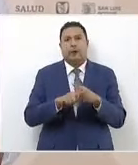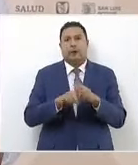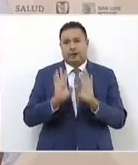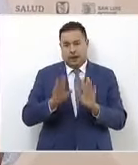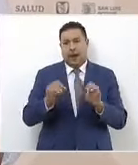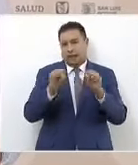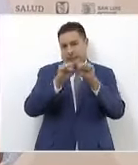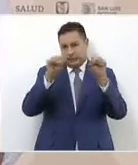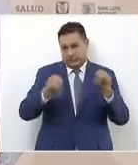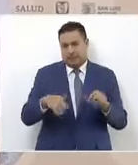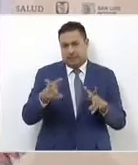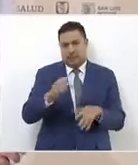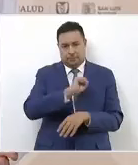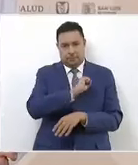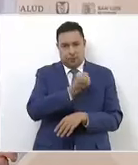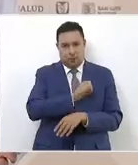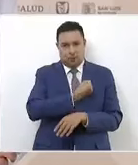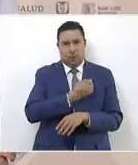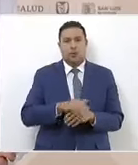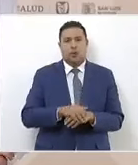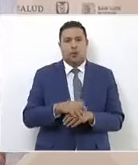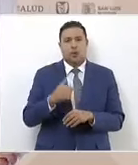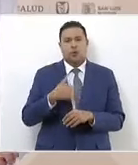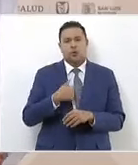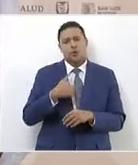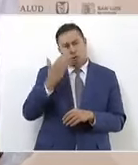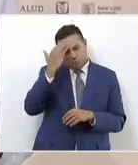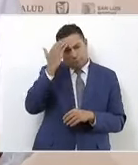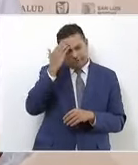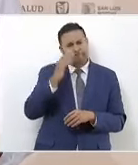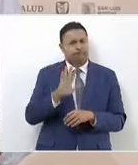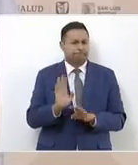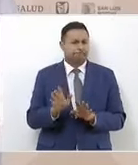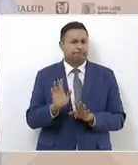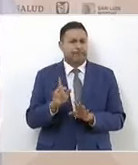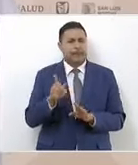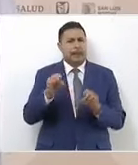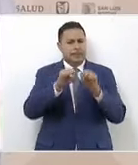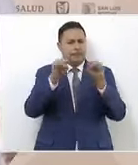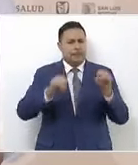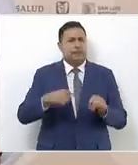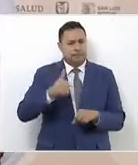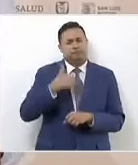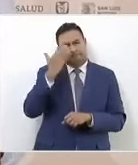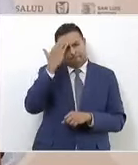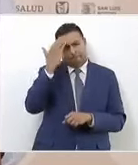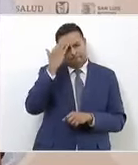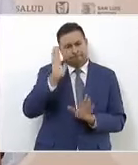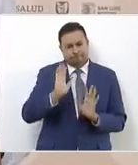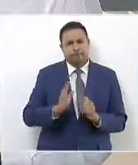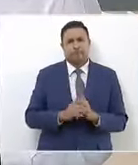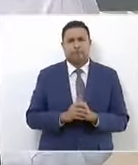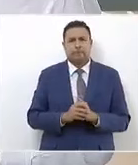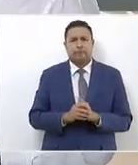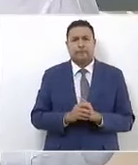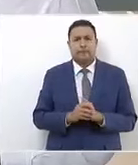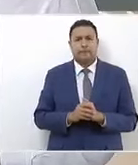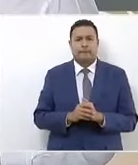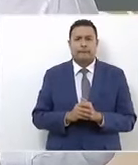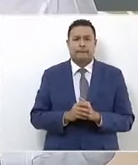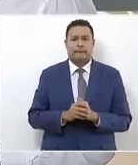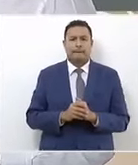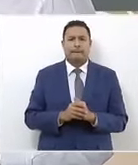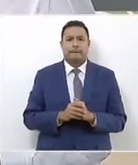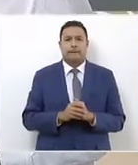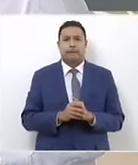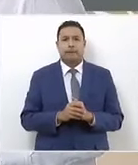sistema. Yo lo conocía muy bien, este sistema, que no es